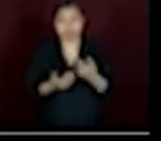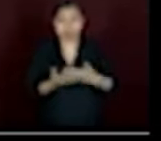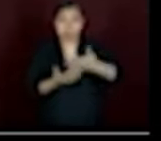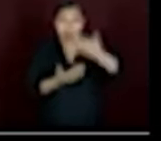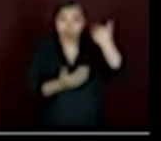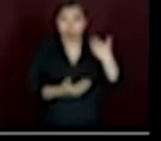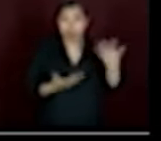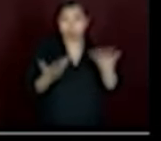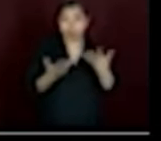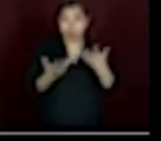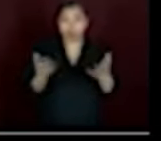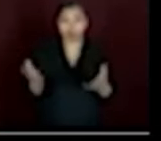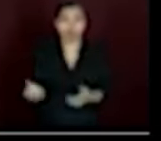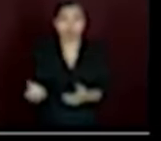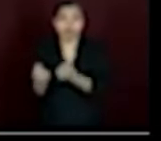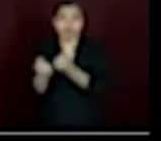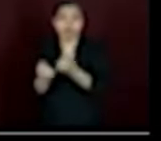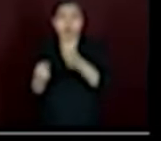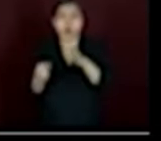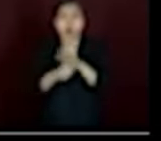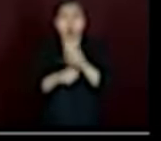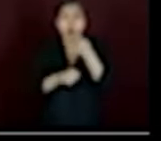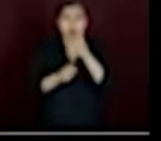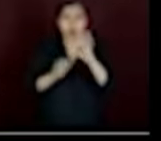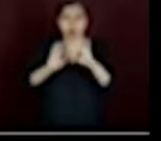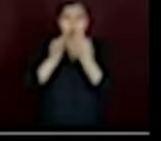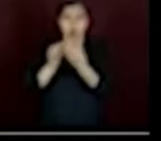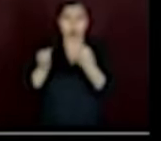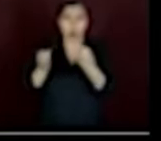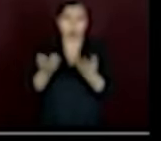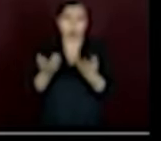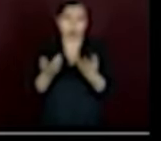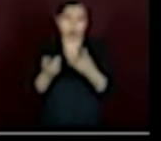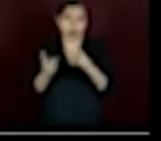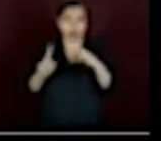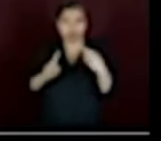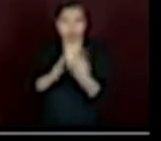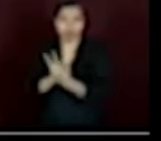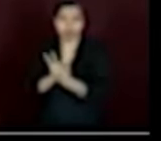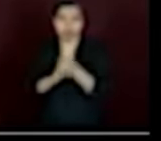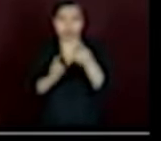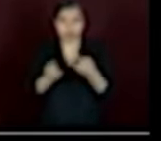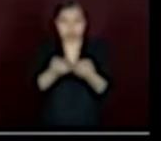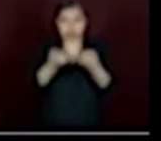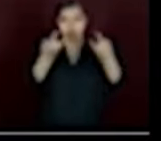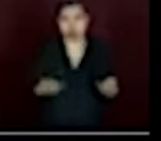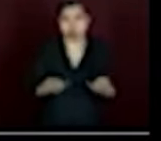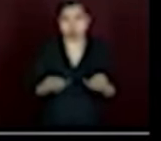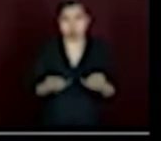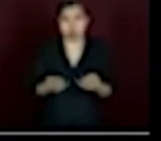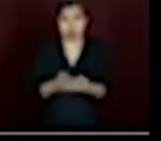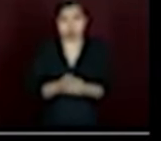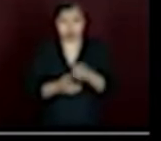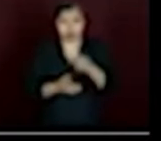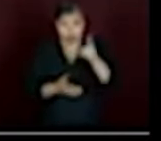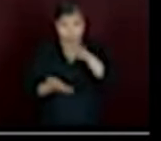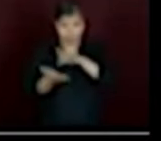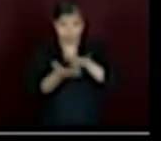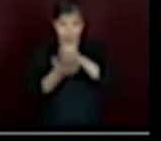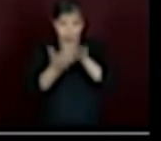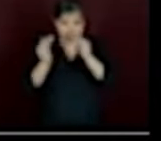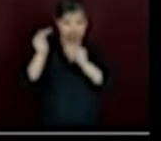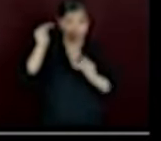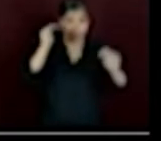grandes formaciones. Y depende mucho, y ahí sí hay que tener mucho respaldo al órgano electoral, de la agilidad con